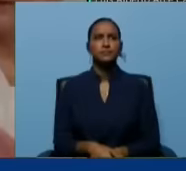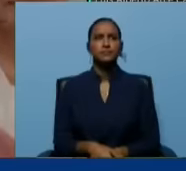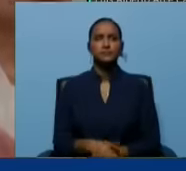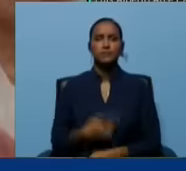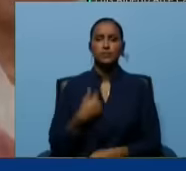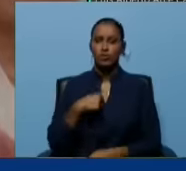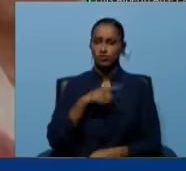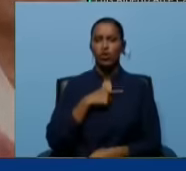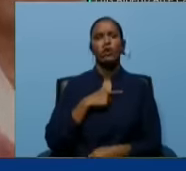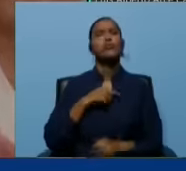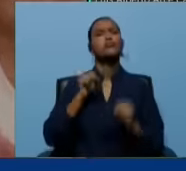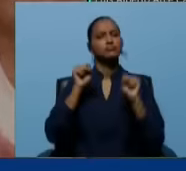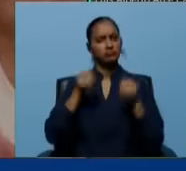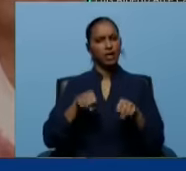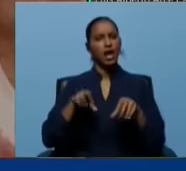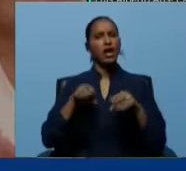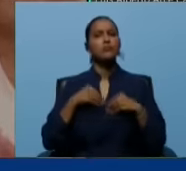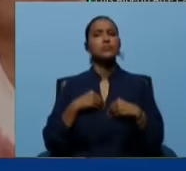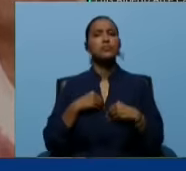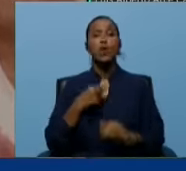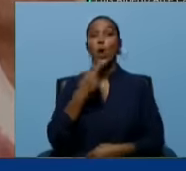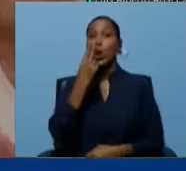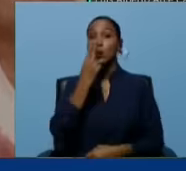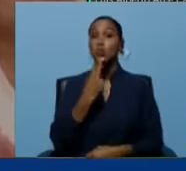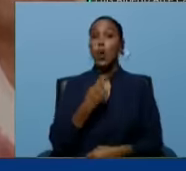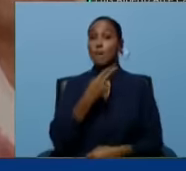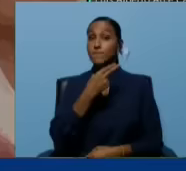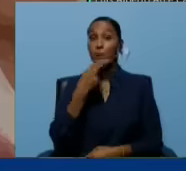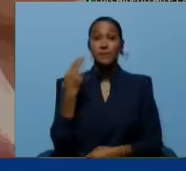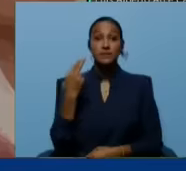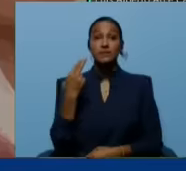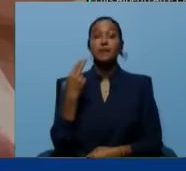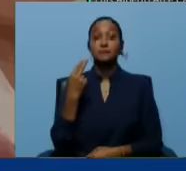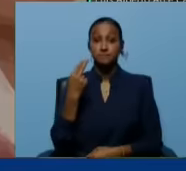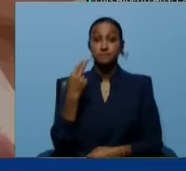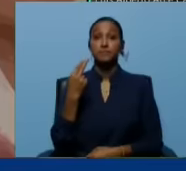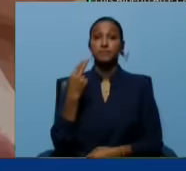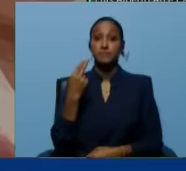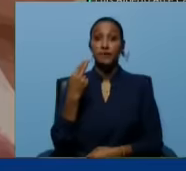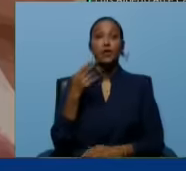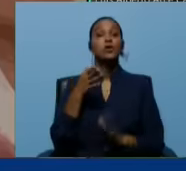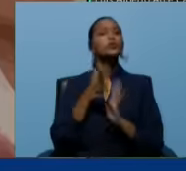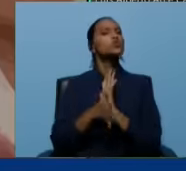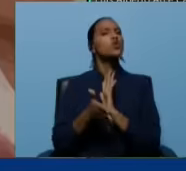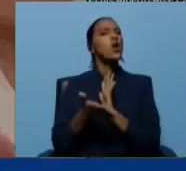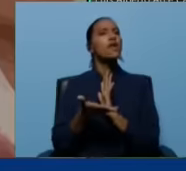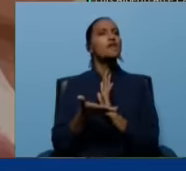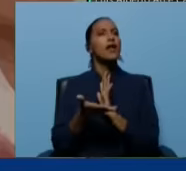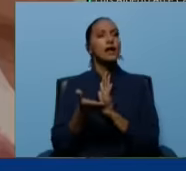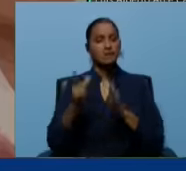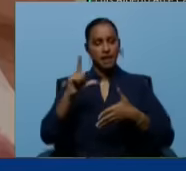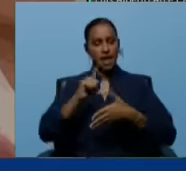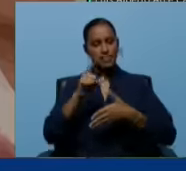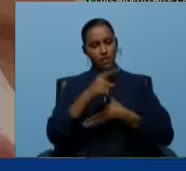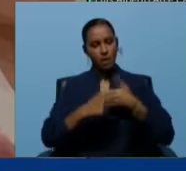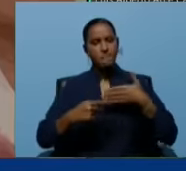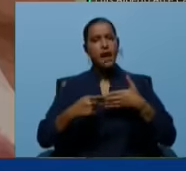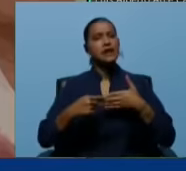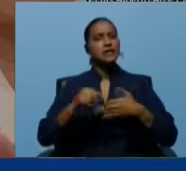Ratificamos nuestro compromiso con la integración genuinamente latinoamericana y